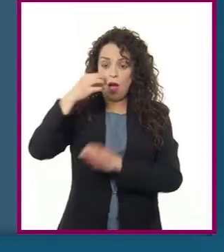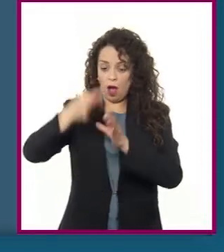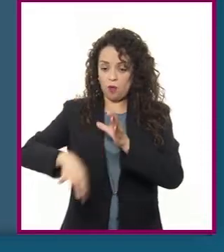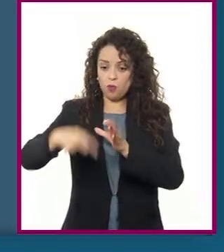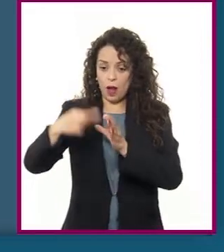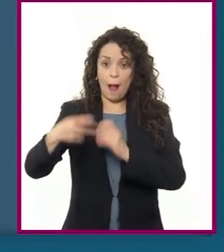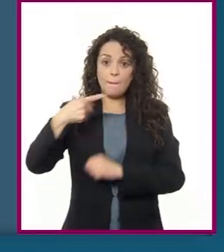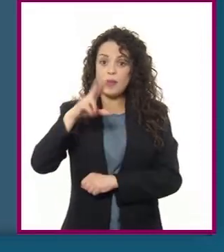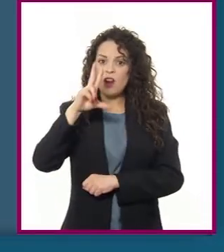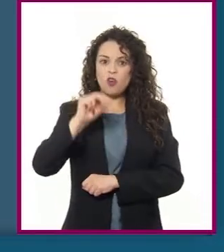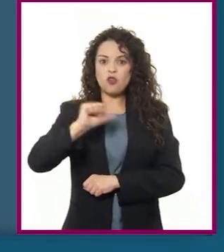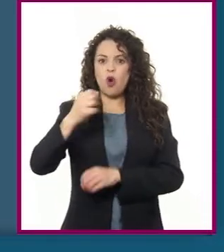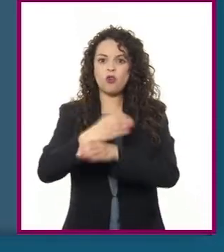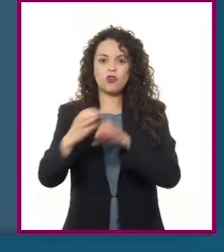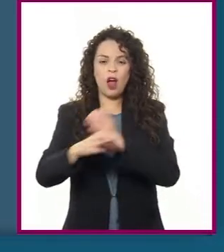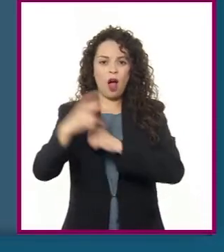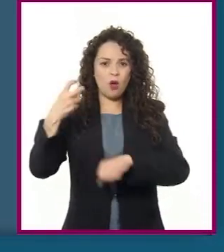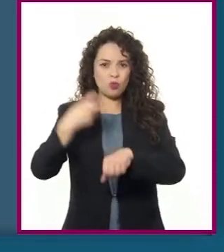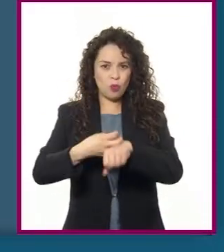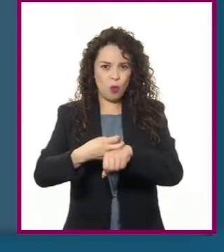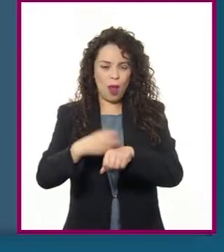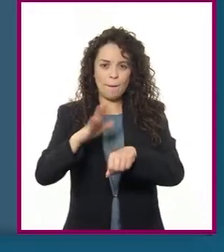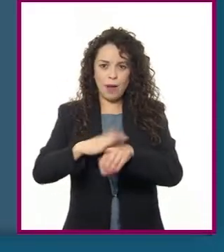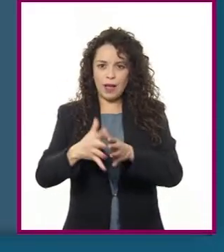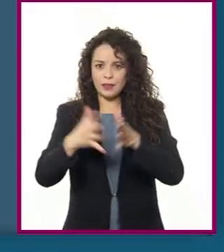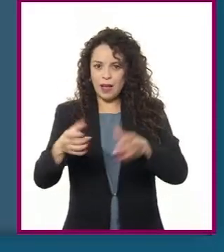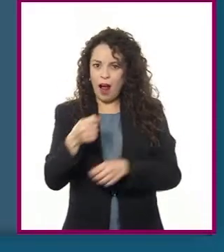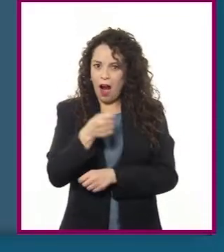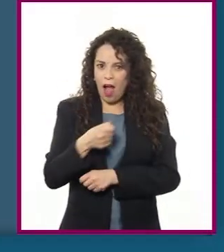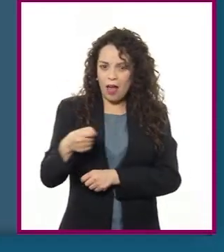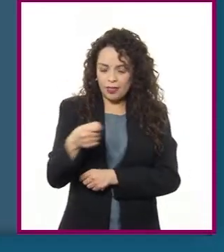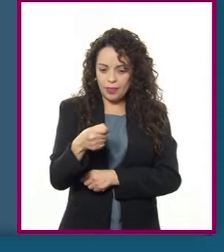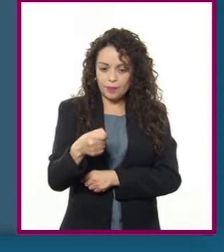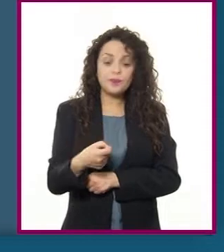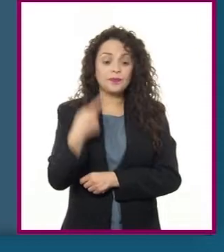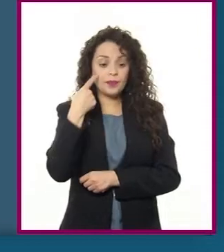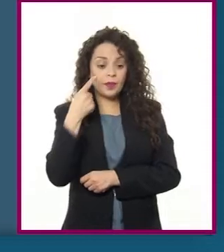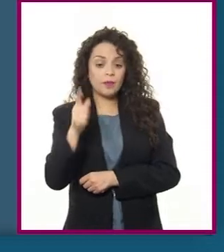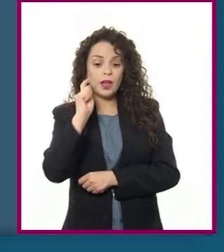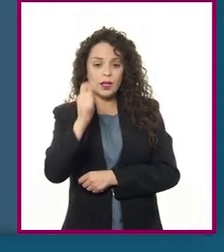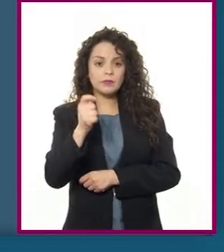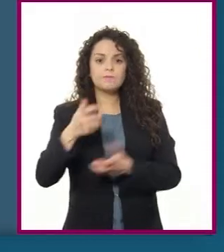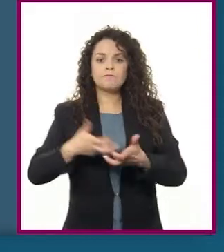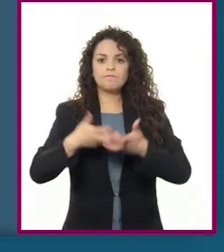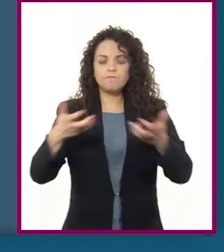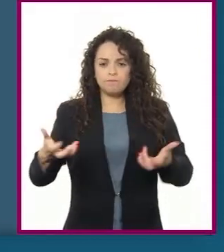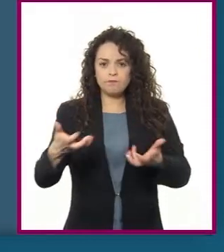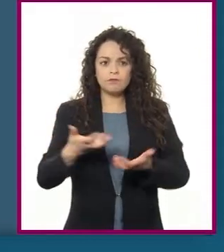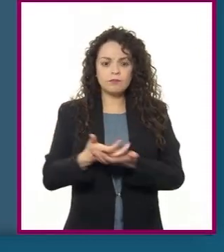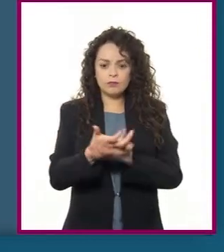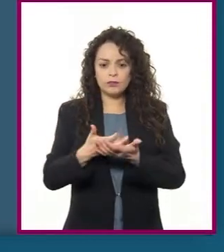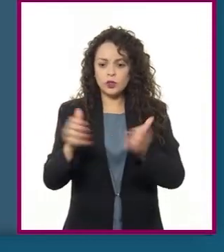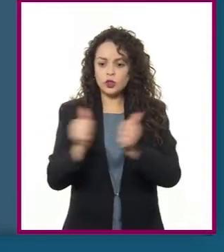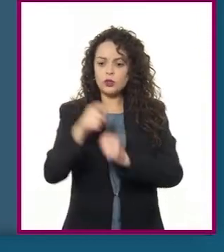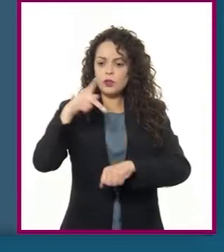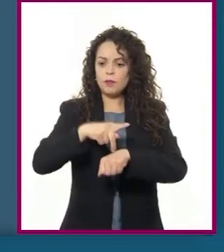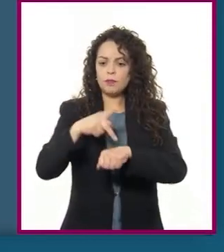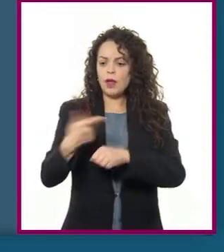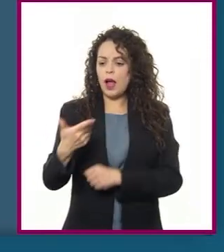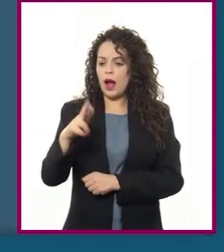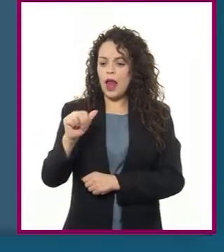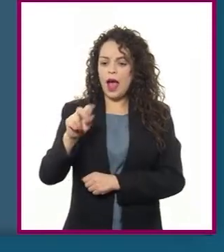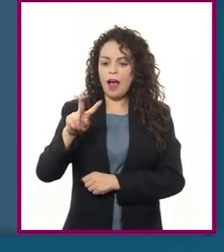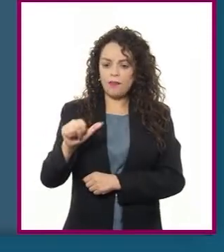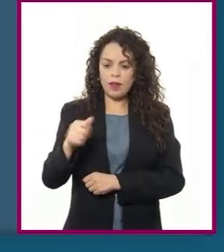material sólido. El medio filtrante más utilizado es la arena sobre un lecho de grava como soporte, aunque también existen otros tipos